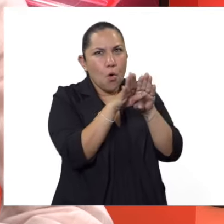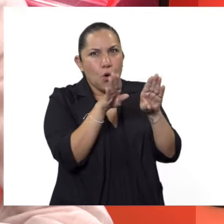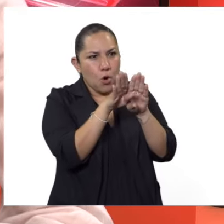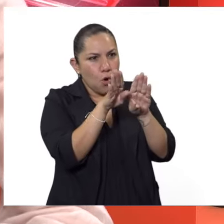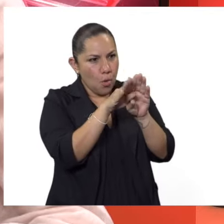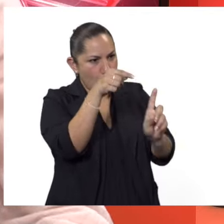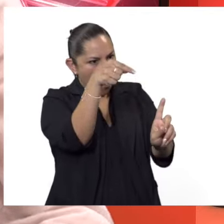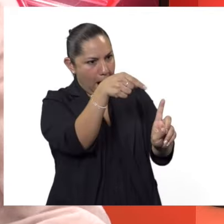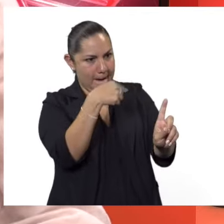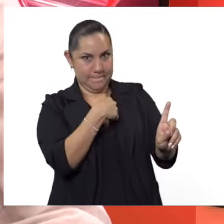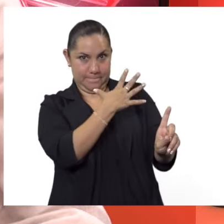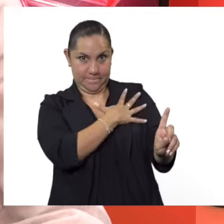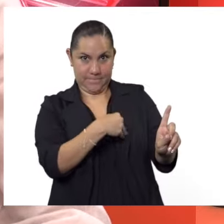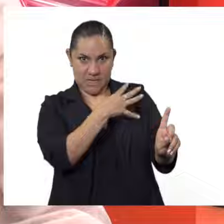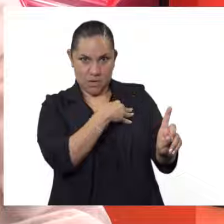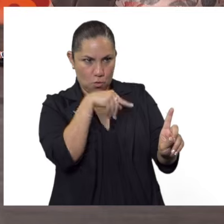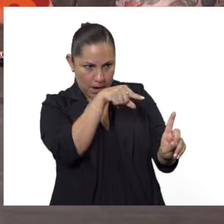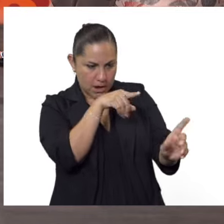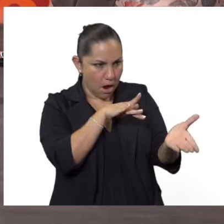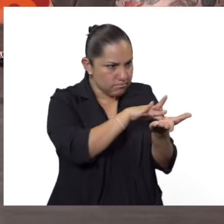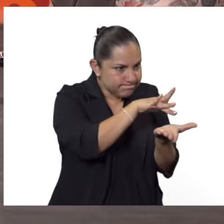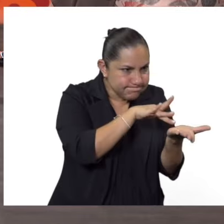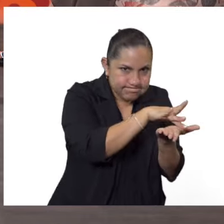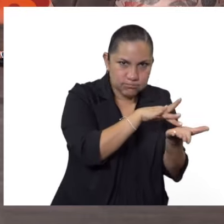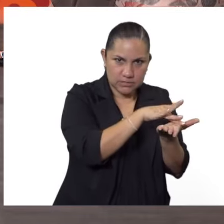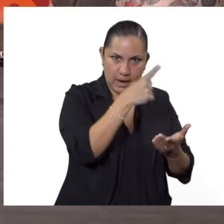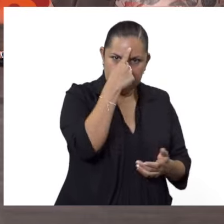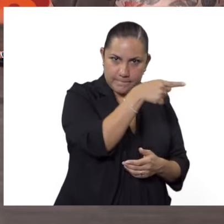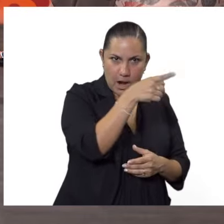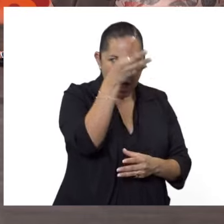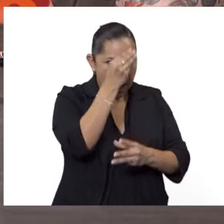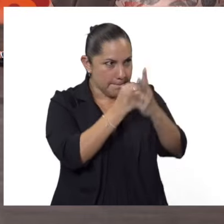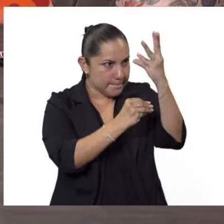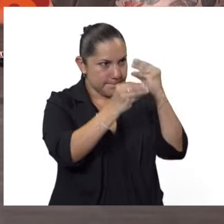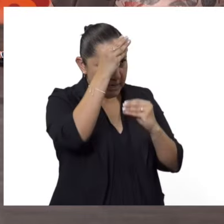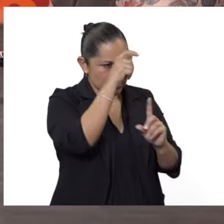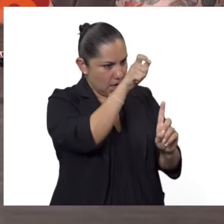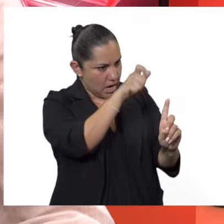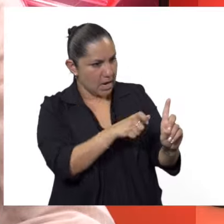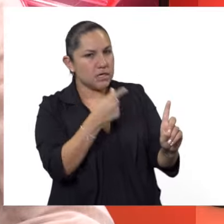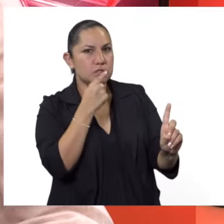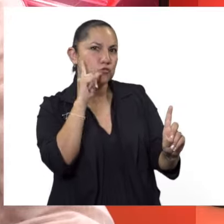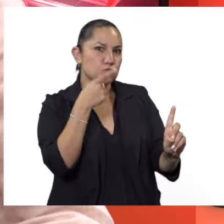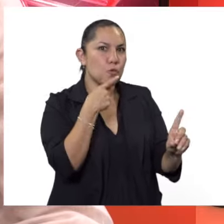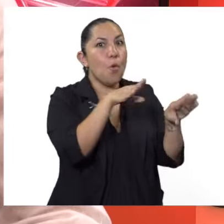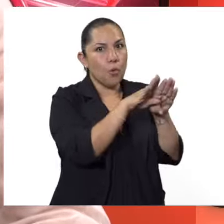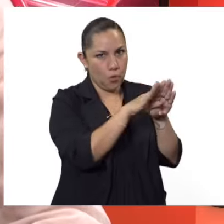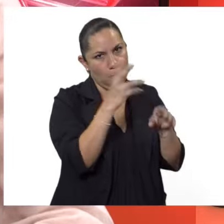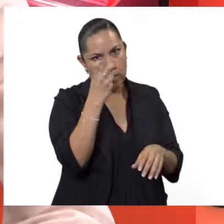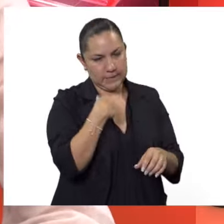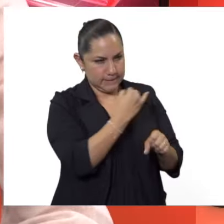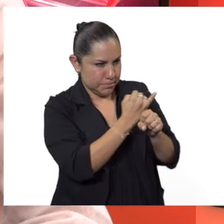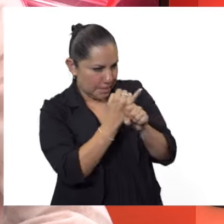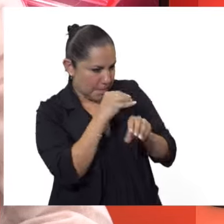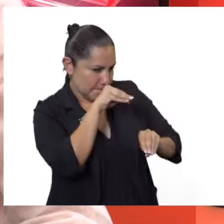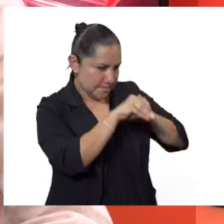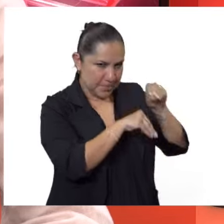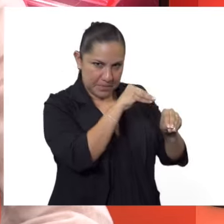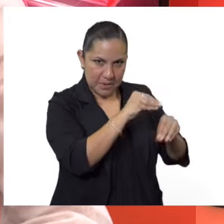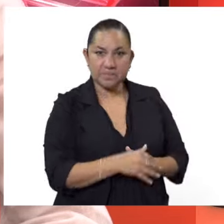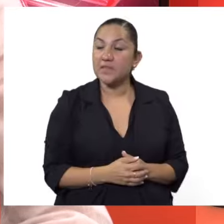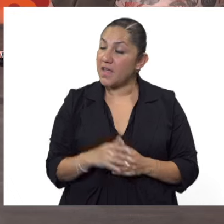cómo podía yo eh ayudar a mi hijo por medio del aprendizaje del desarrollo integral